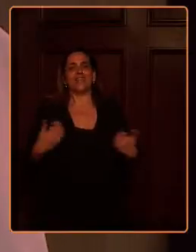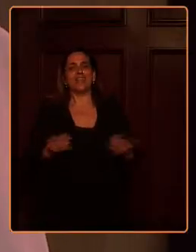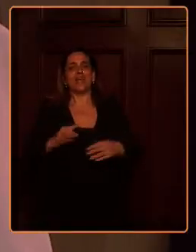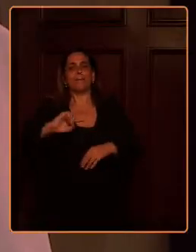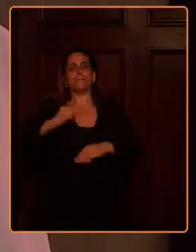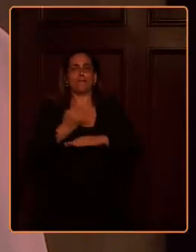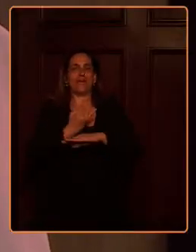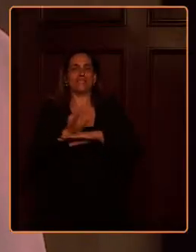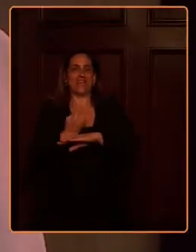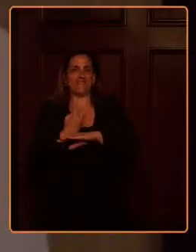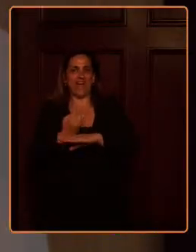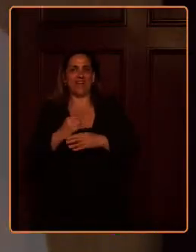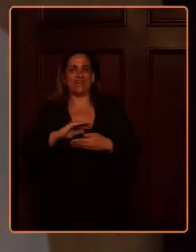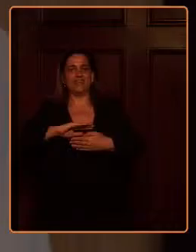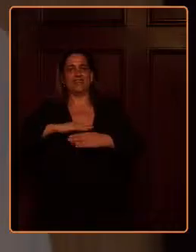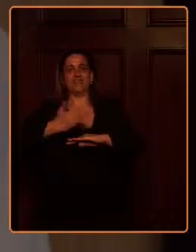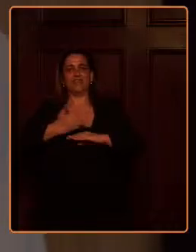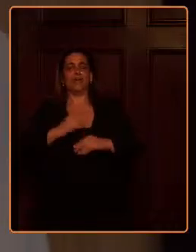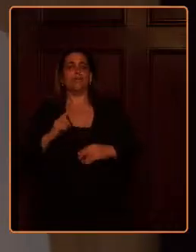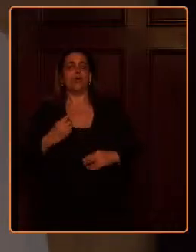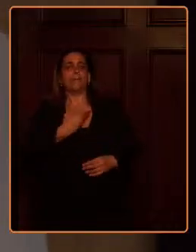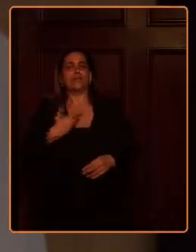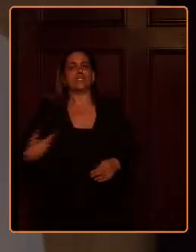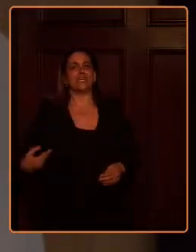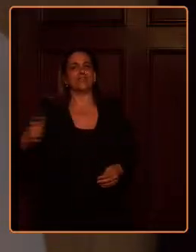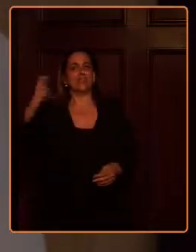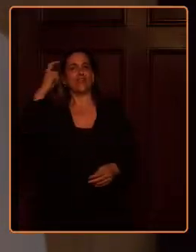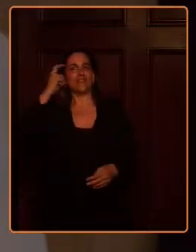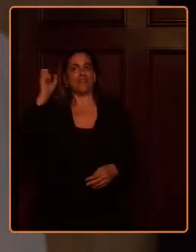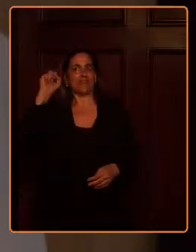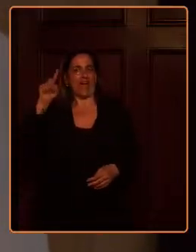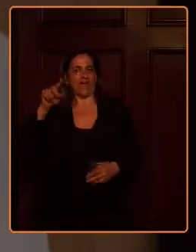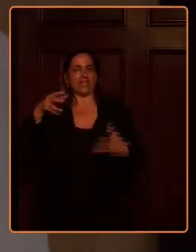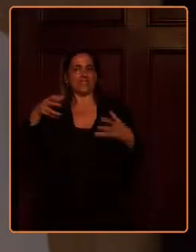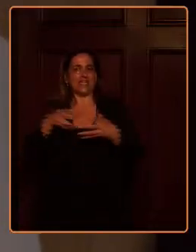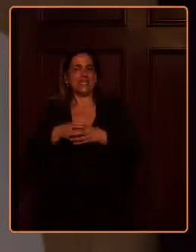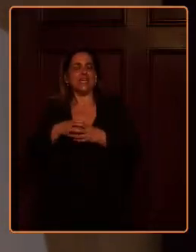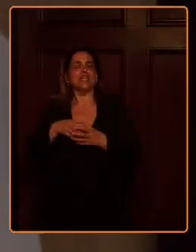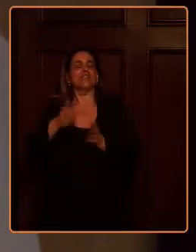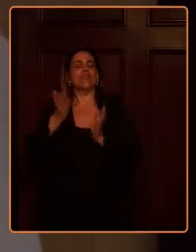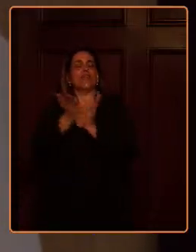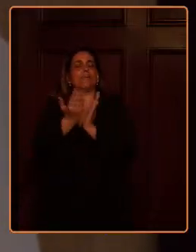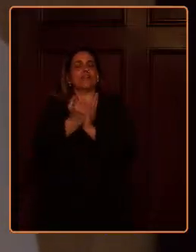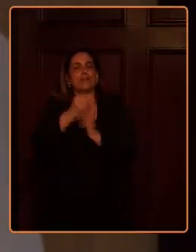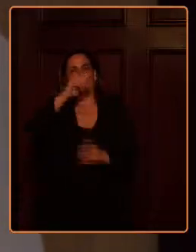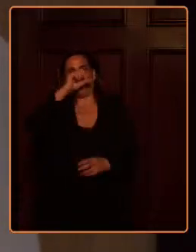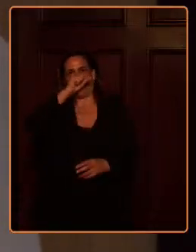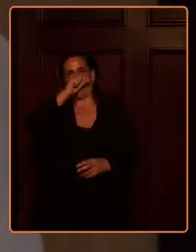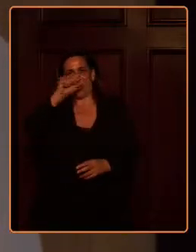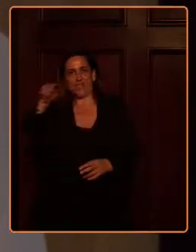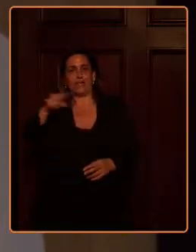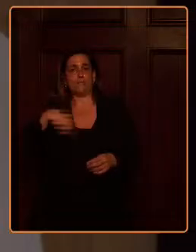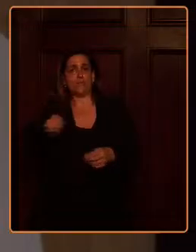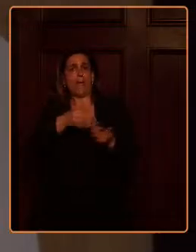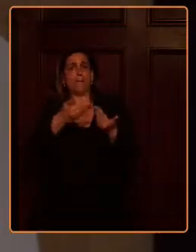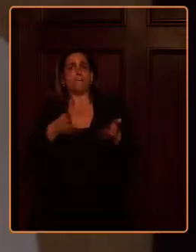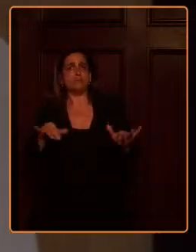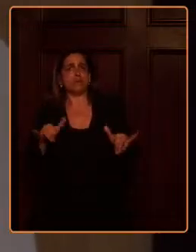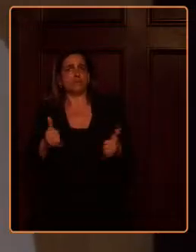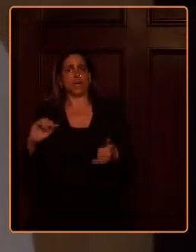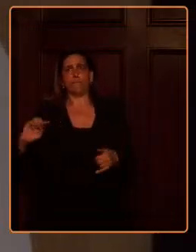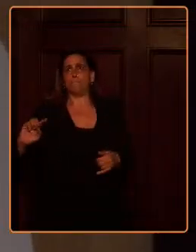primer ceibalita por el presidente Tabaré Vázquez en Villa Cardal, en el departamento de Florida, y ahí comenzaba la primera